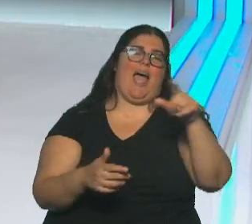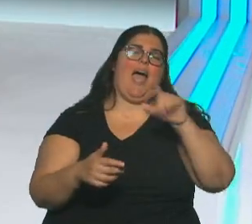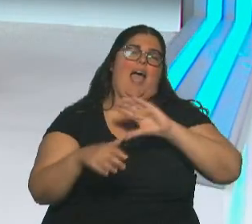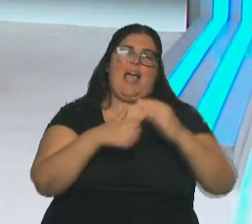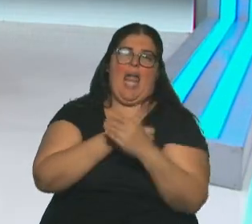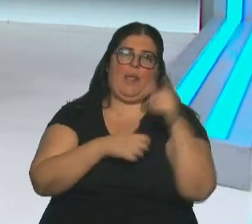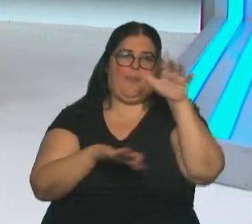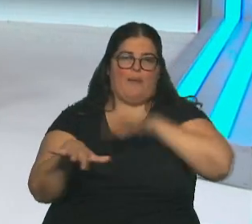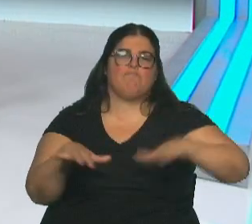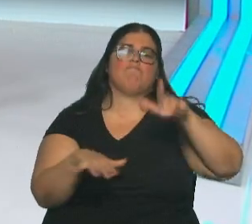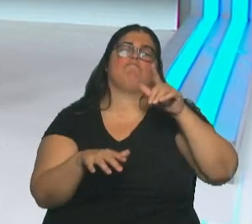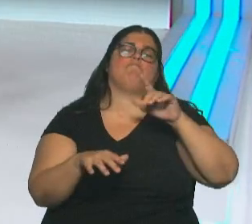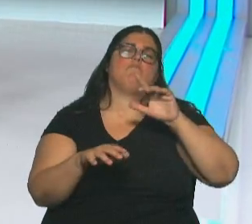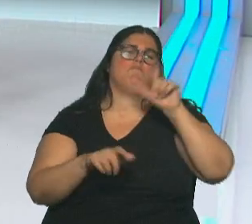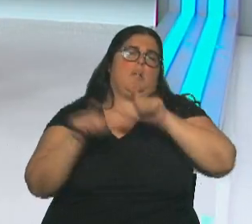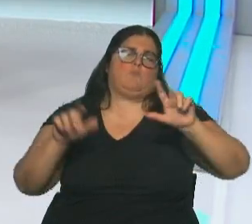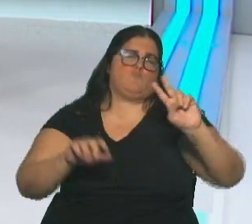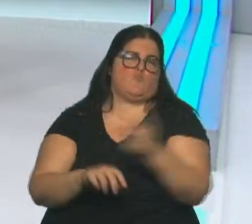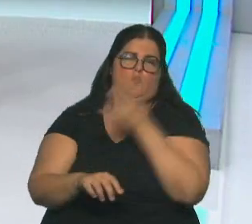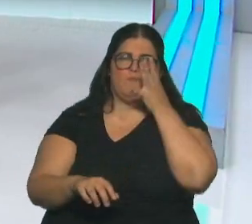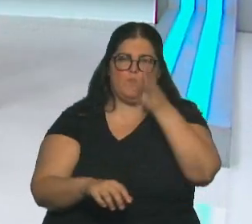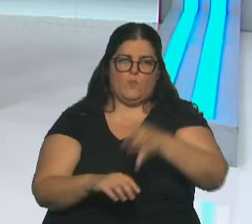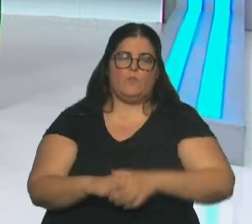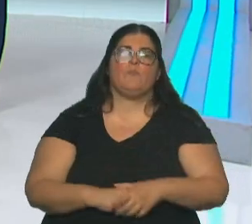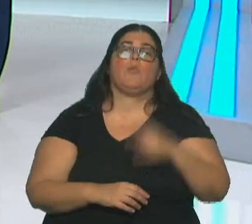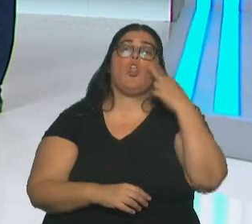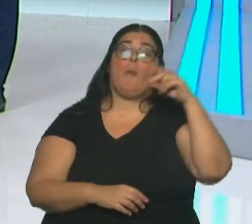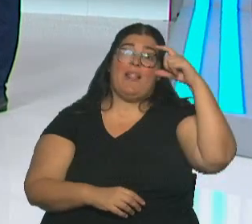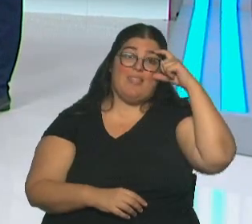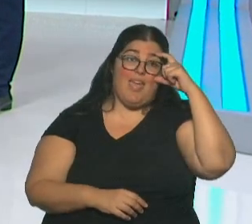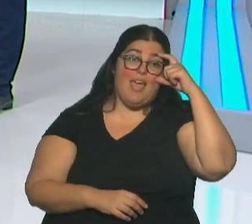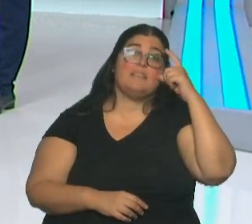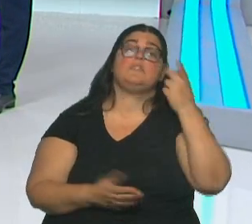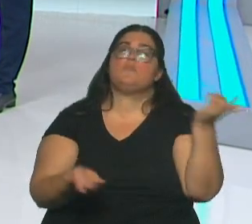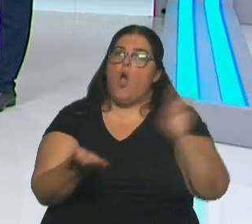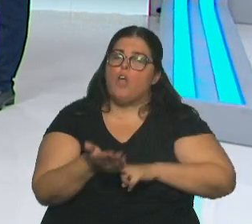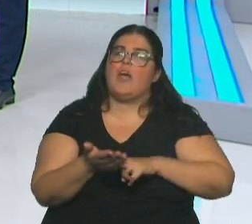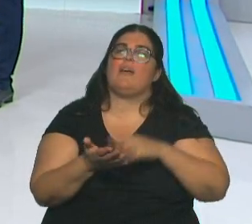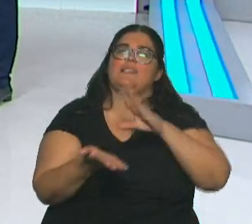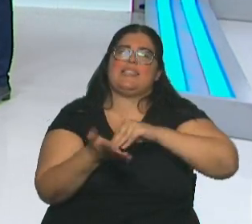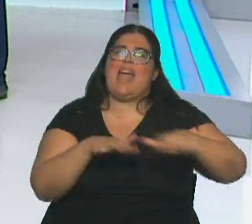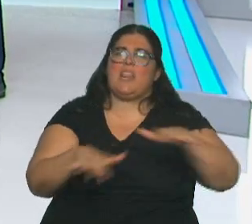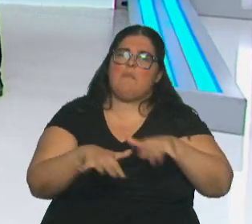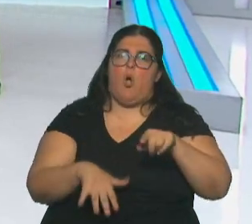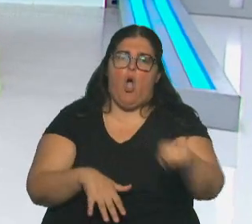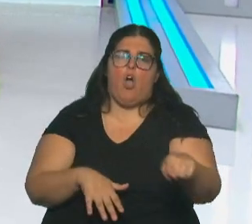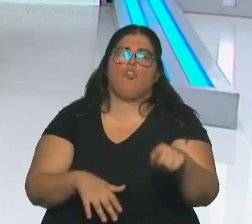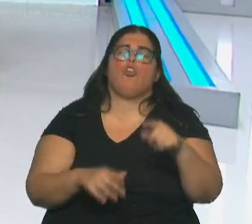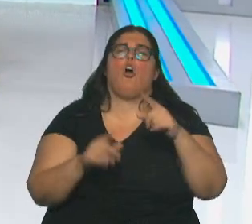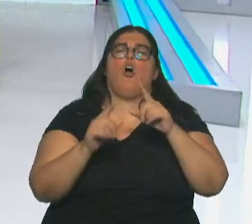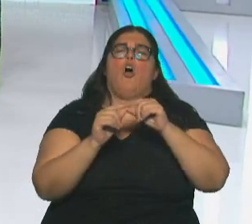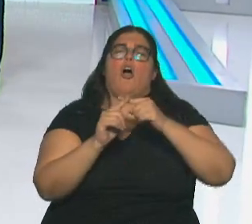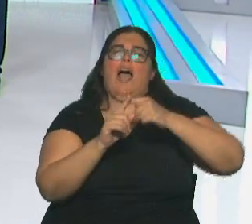año 2004. 6 años después, 2010, nuevo terremoto de magnitud